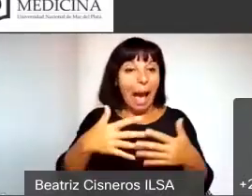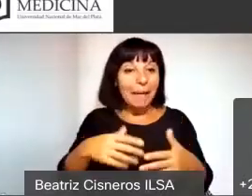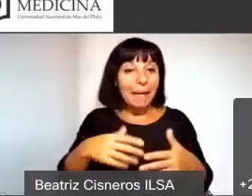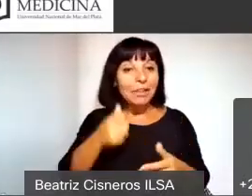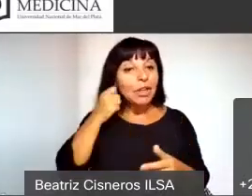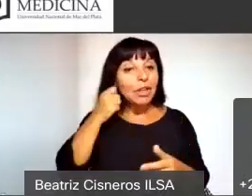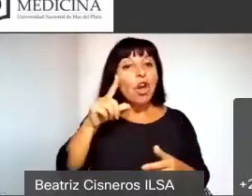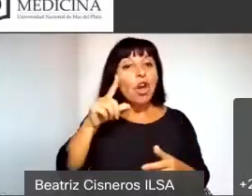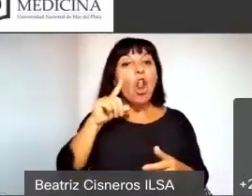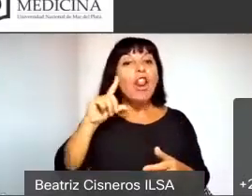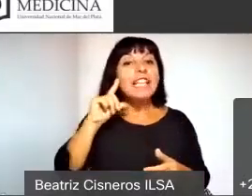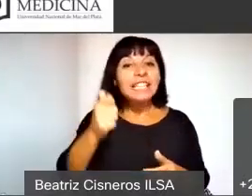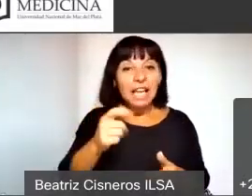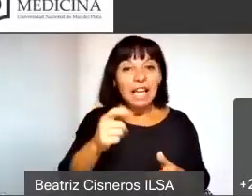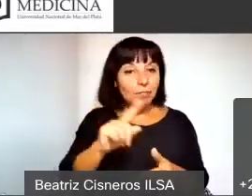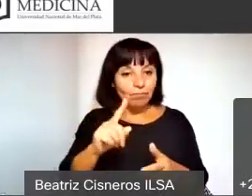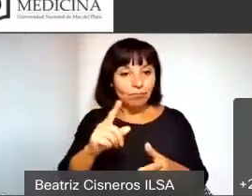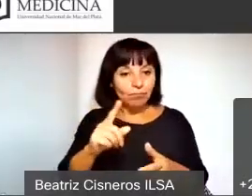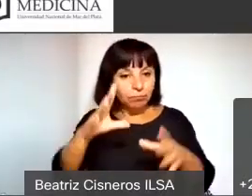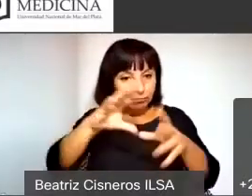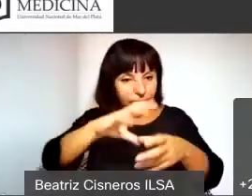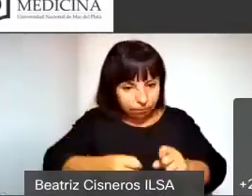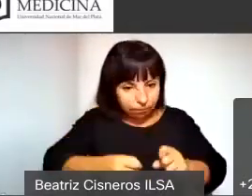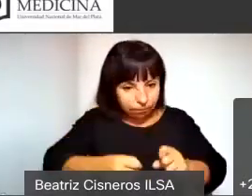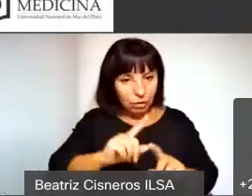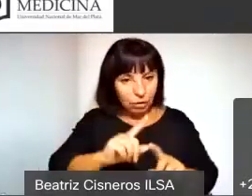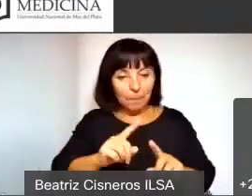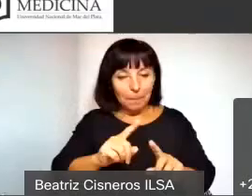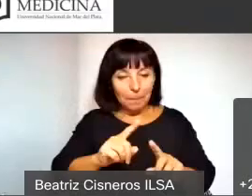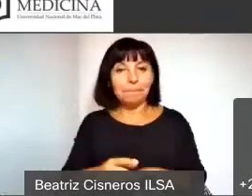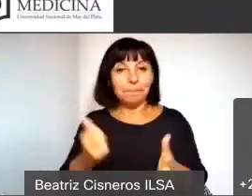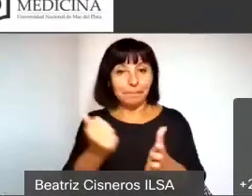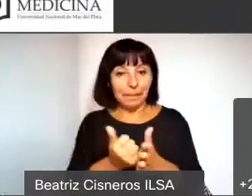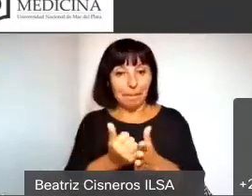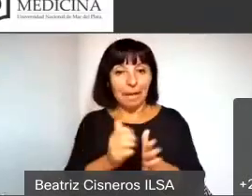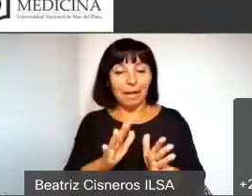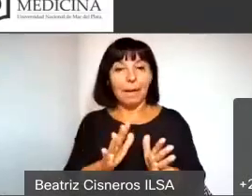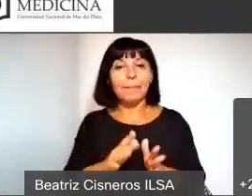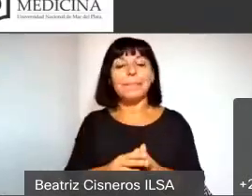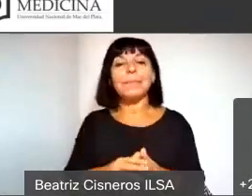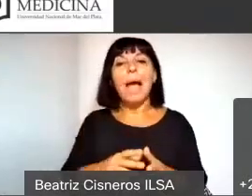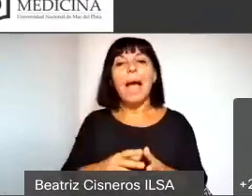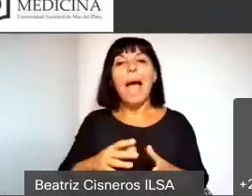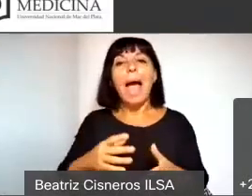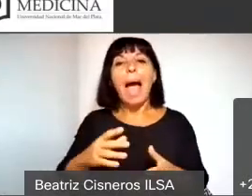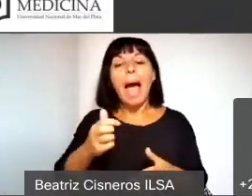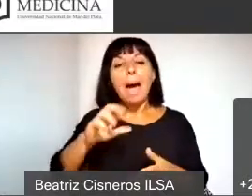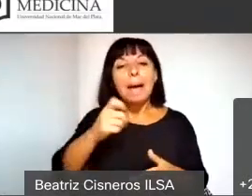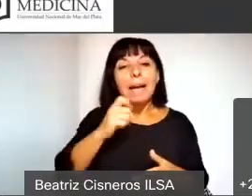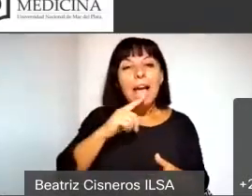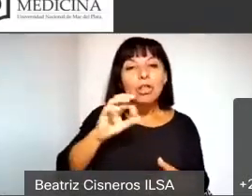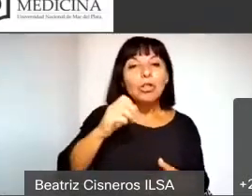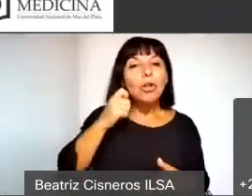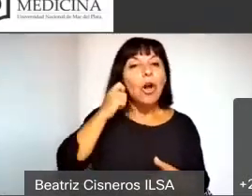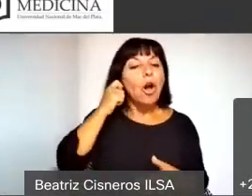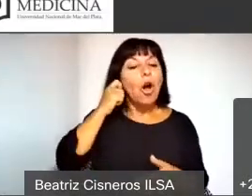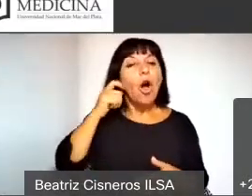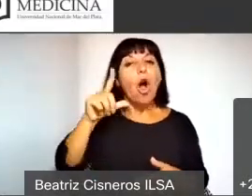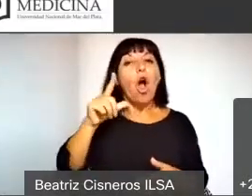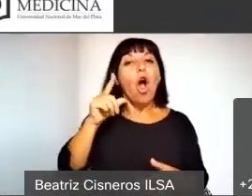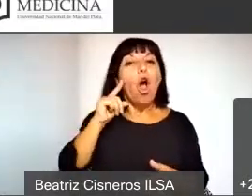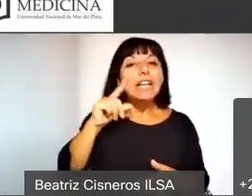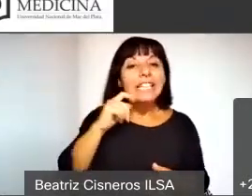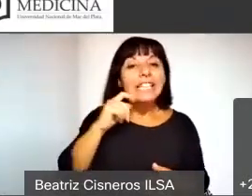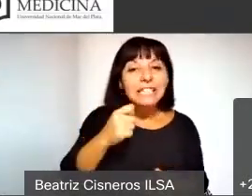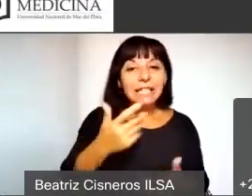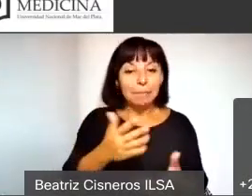¿sí? Así que van a llegar a la cara cis del aparato de Golgi, van a pasar por la región media, van